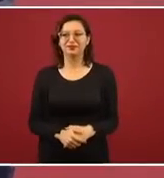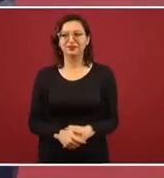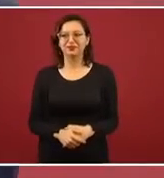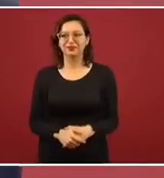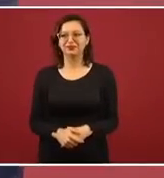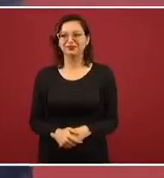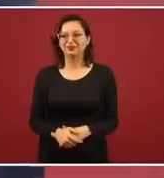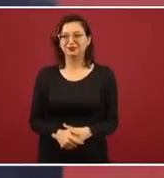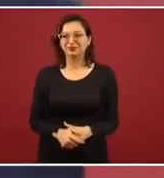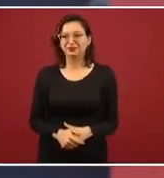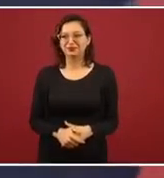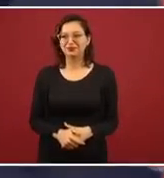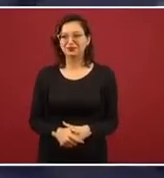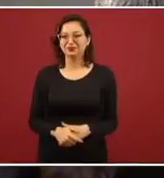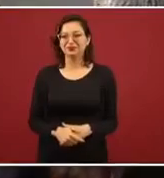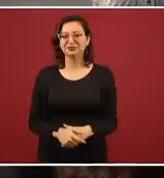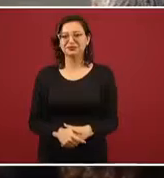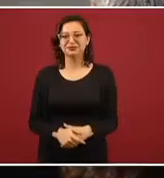Bueno.